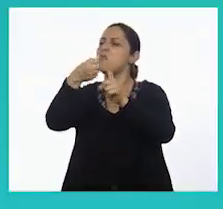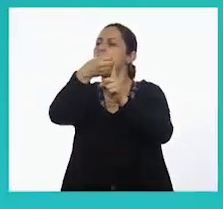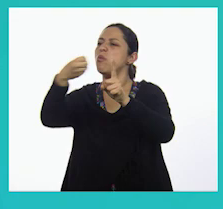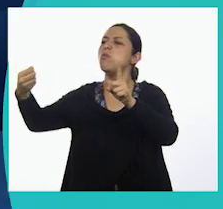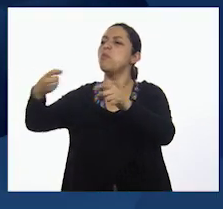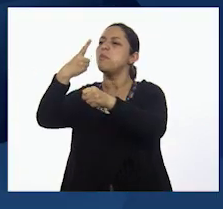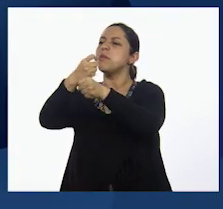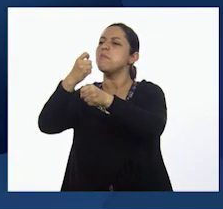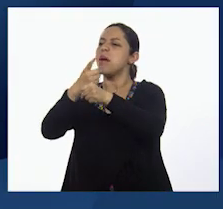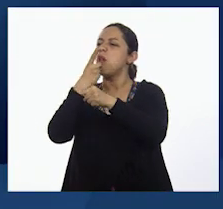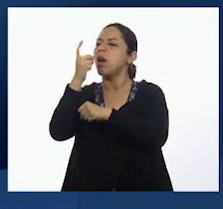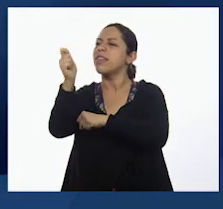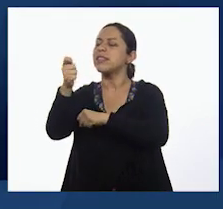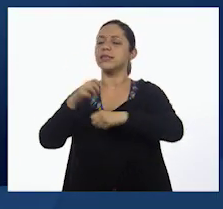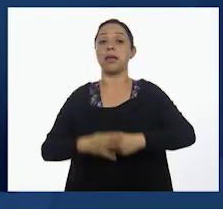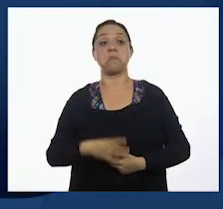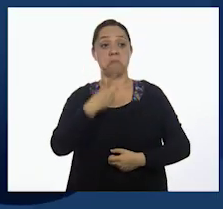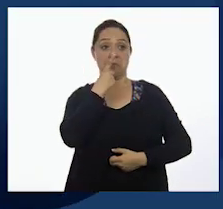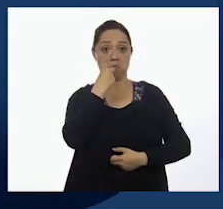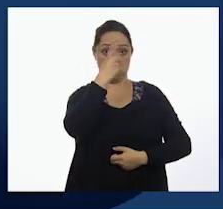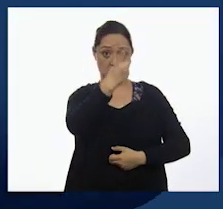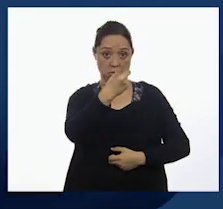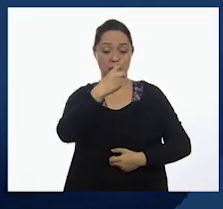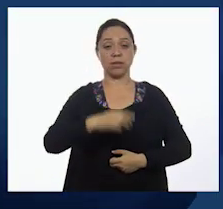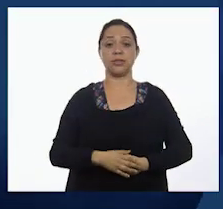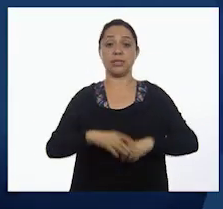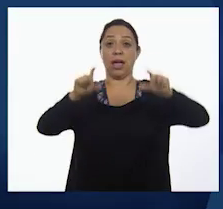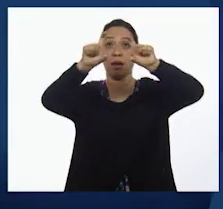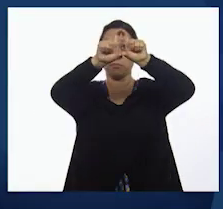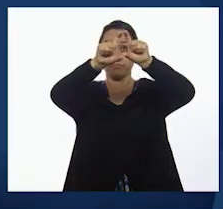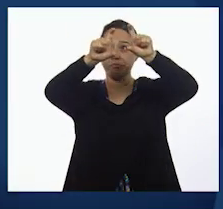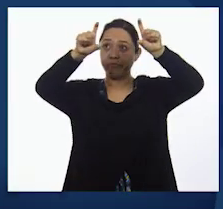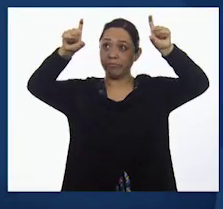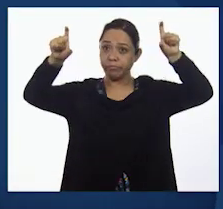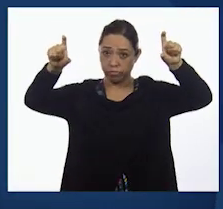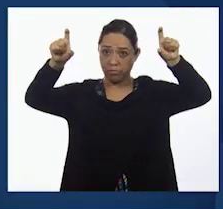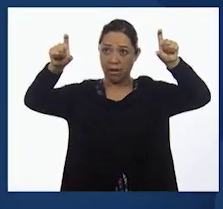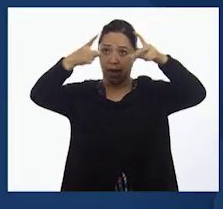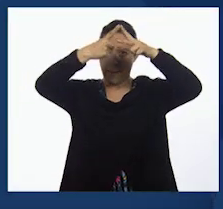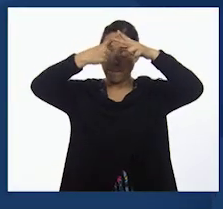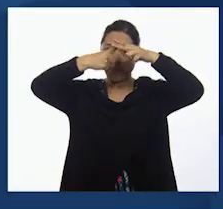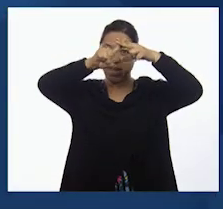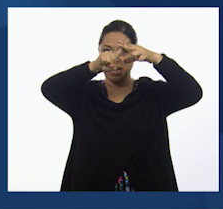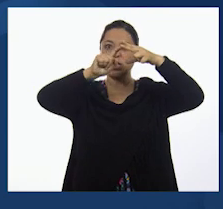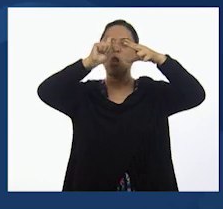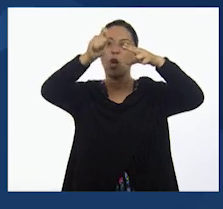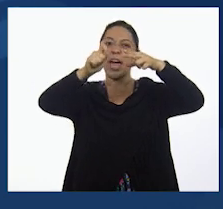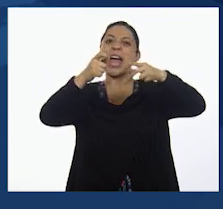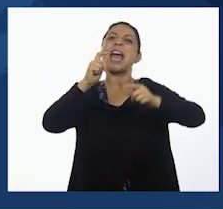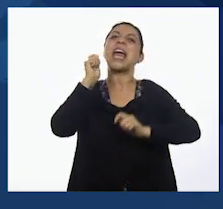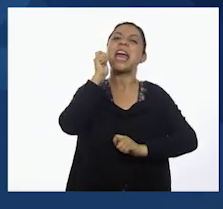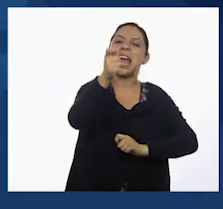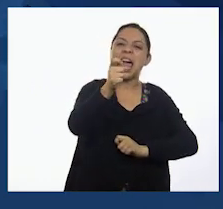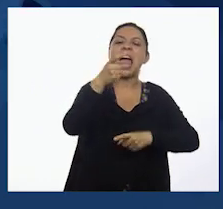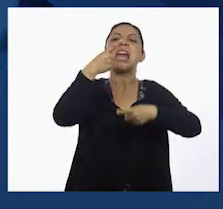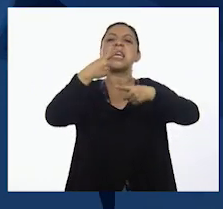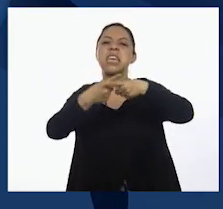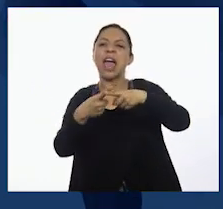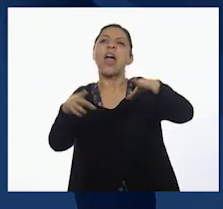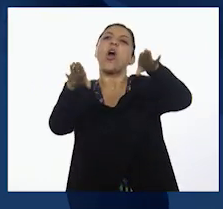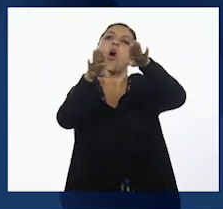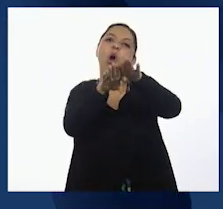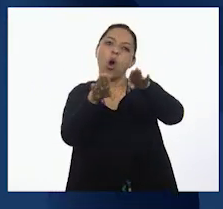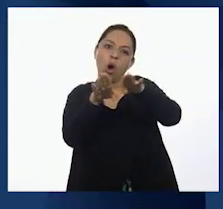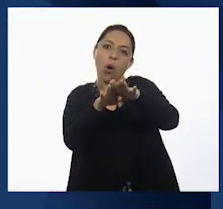fila, María? Nos dice, el encabezado responde a las preguntas qué, quién, cómo, cuándo y